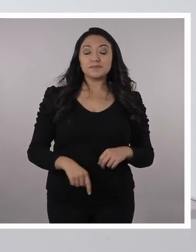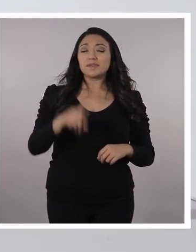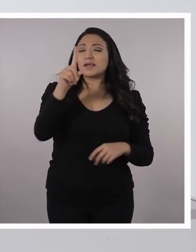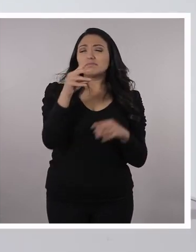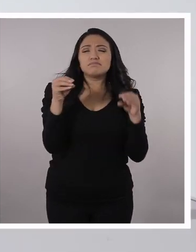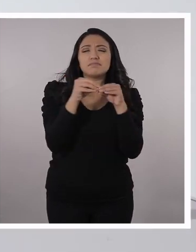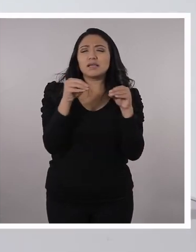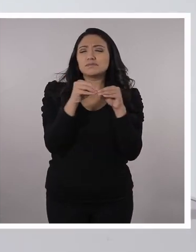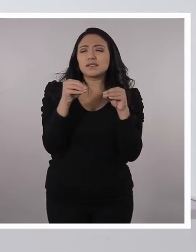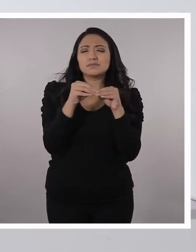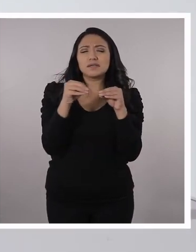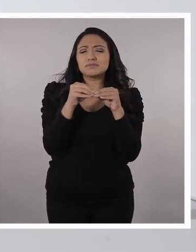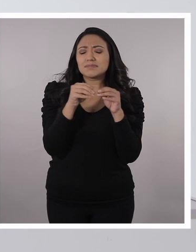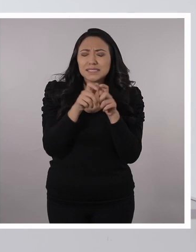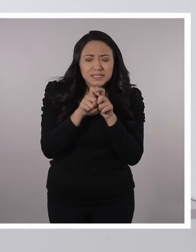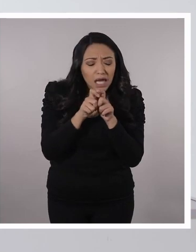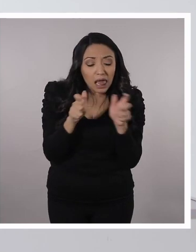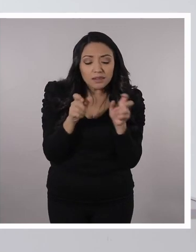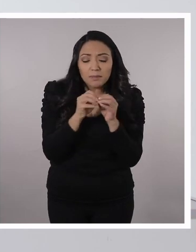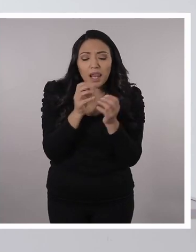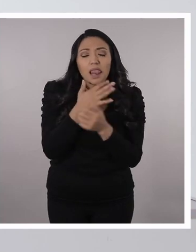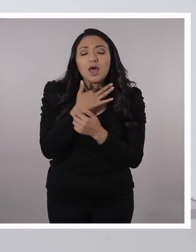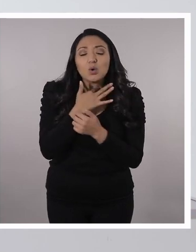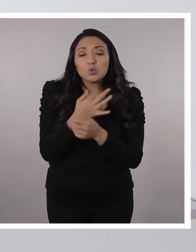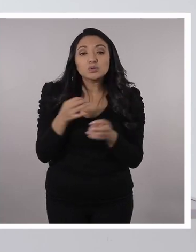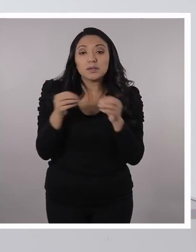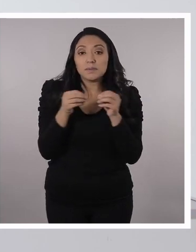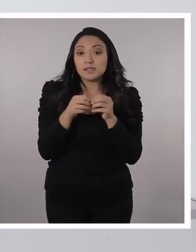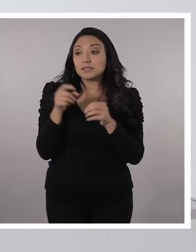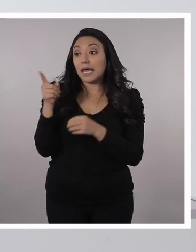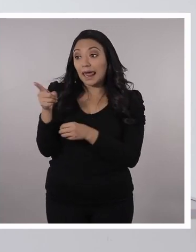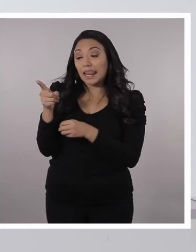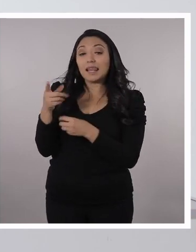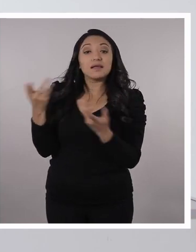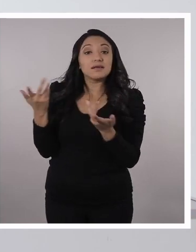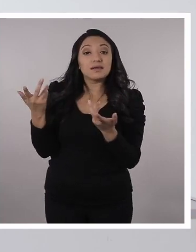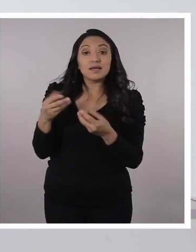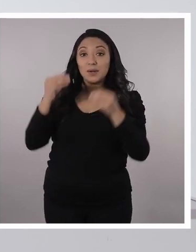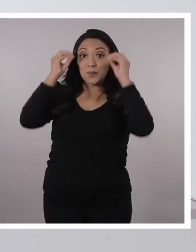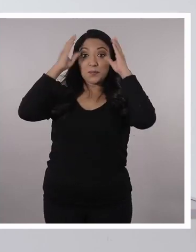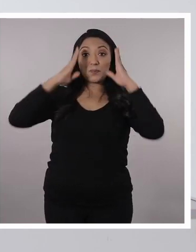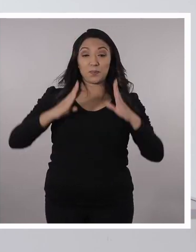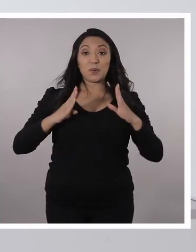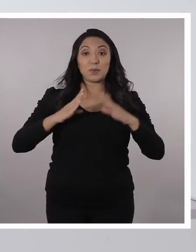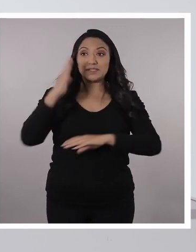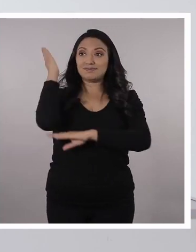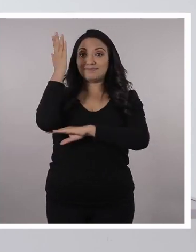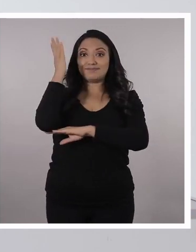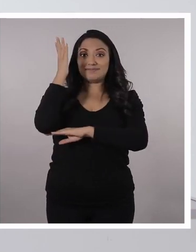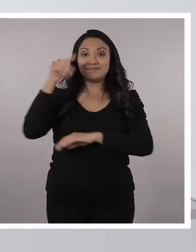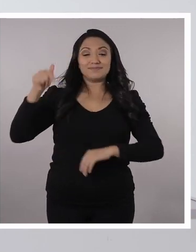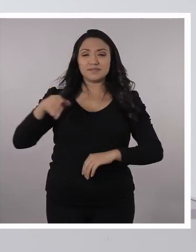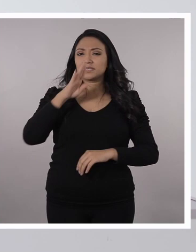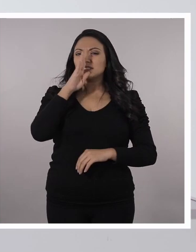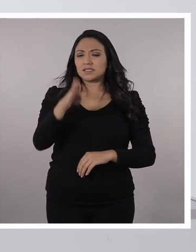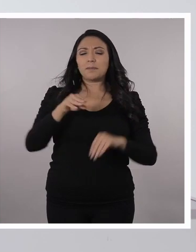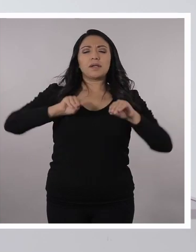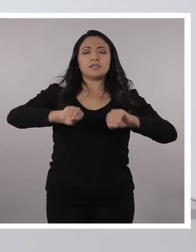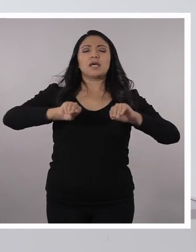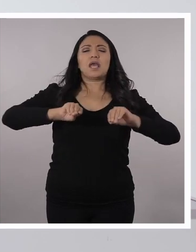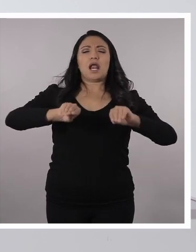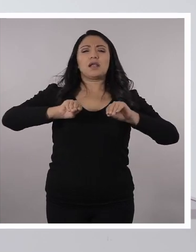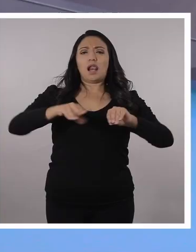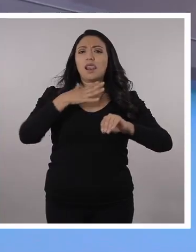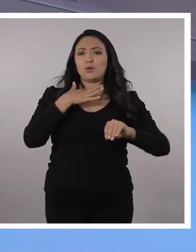Y una de las pasiones más grandes del profe Marcelo y por el que le queremos tanto es que es nuestro profesor. Él le